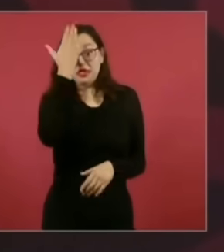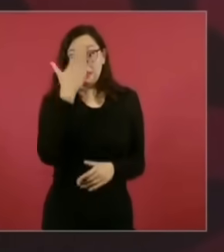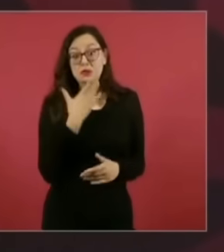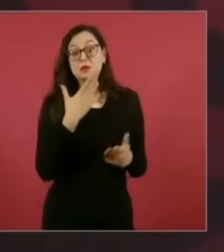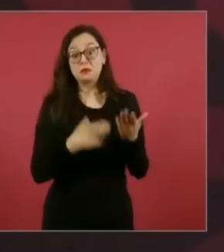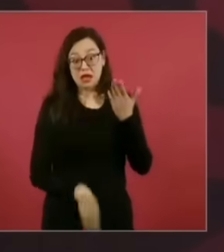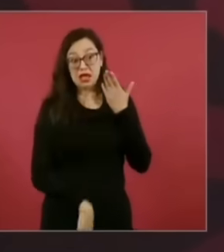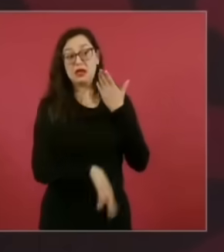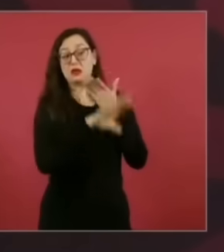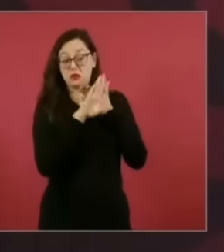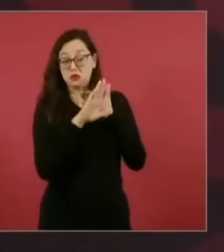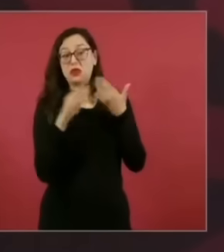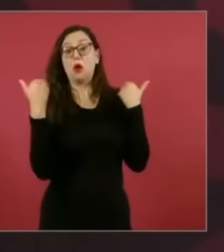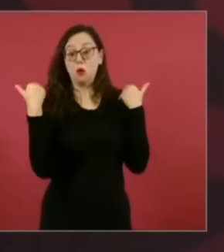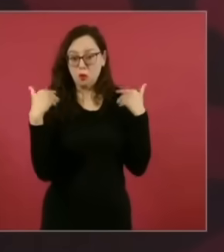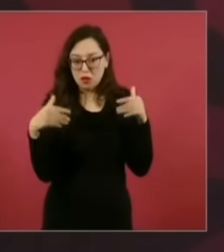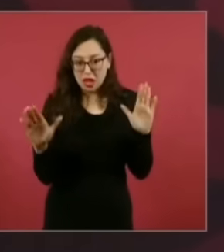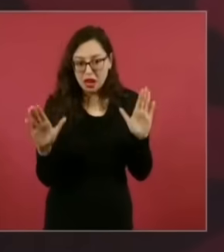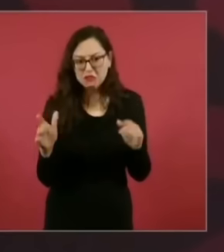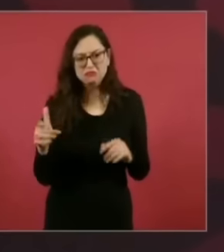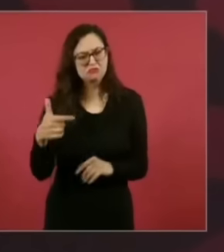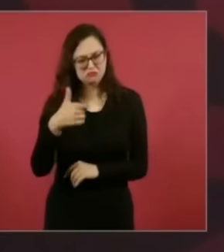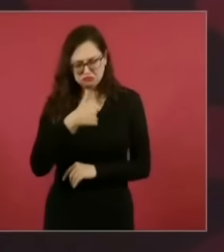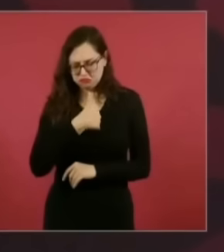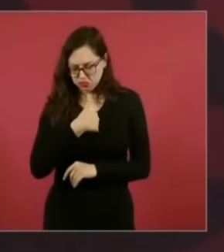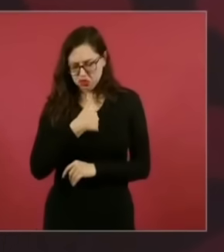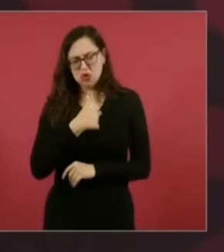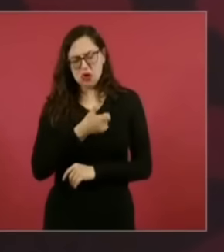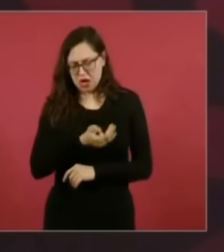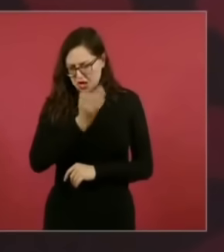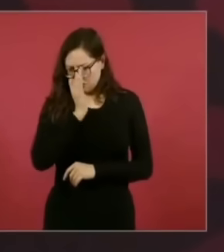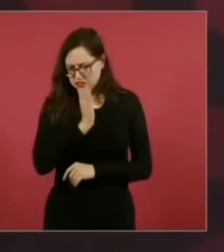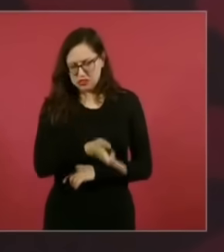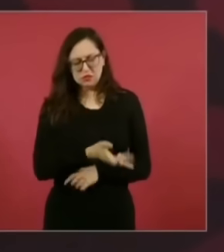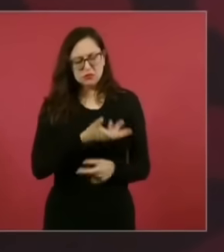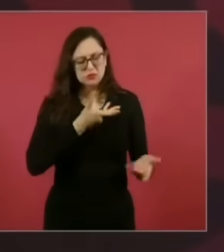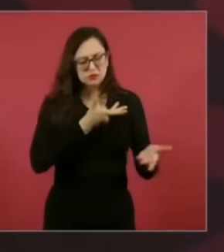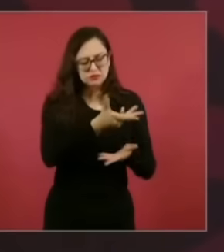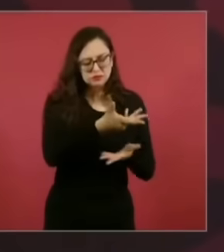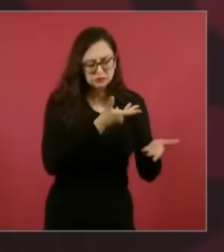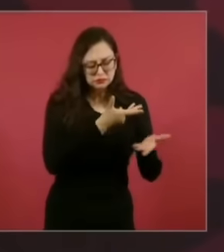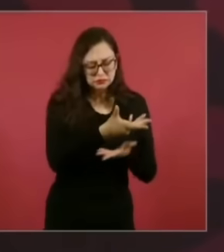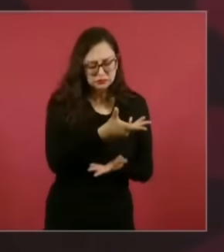de el presidente de la República, de la investidura presidencial.